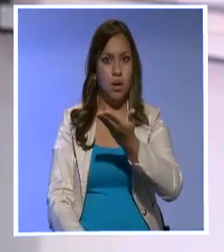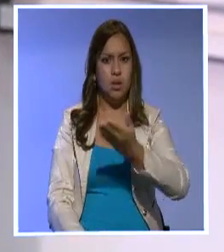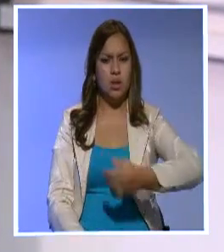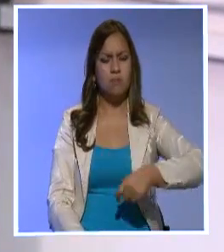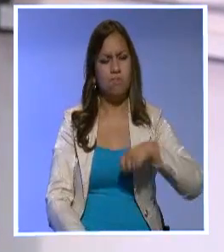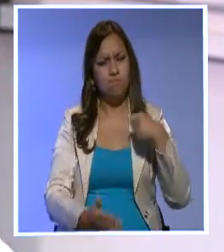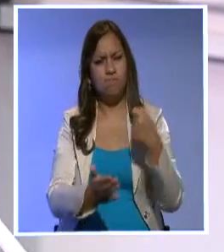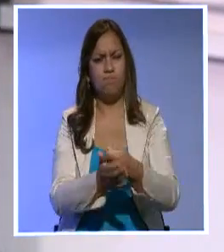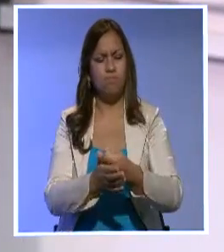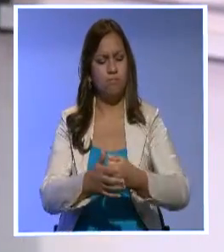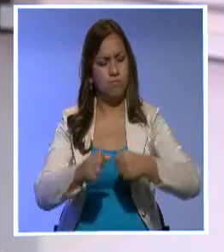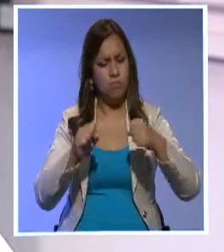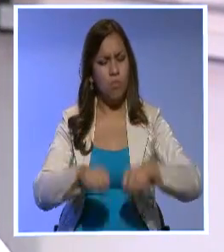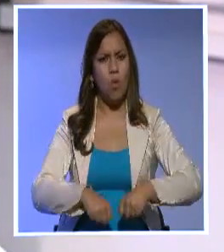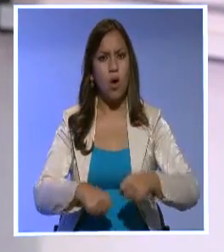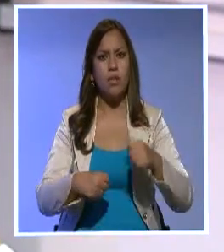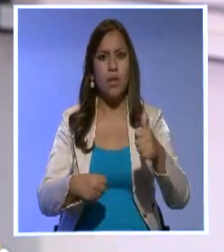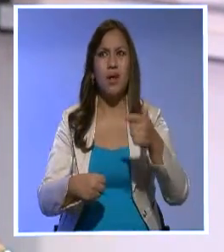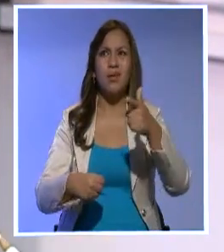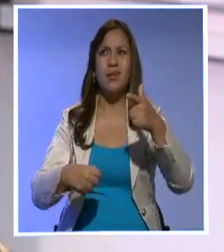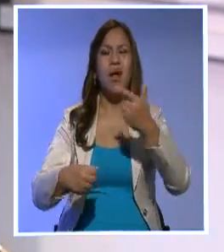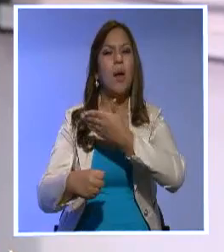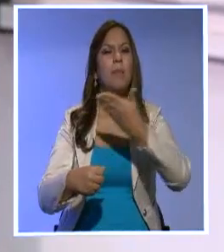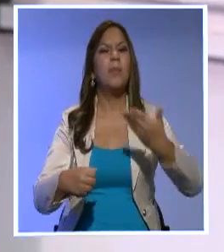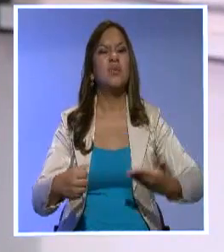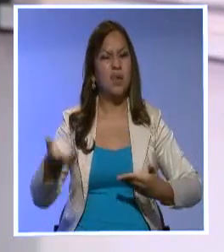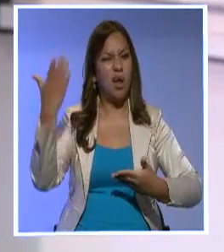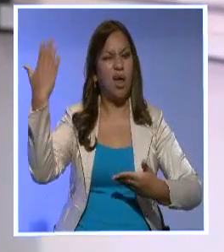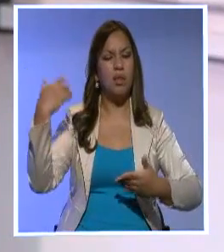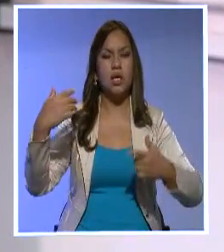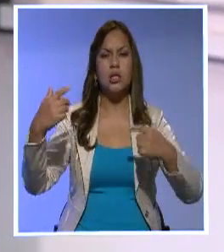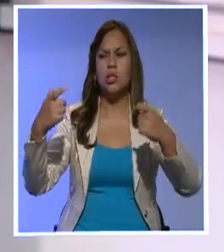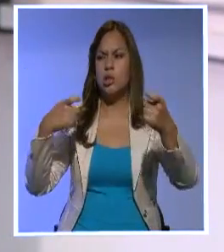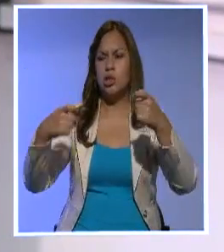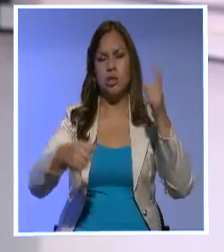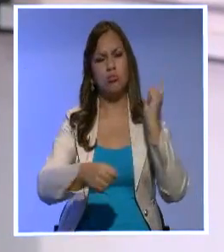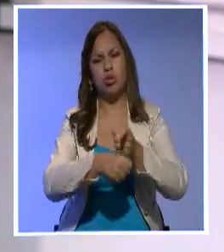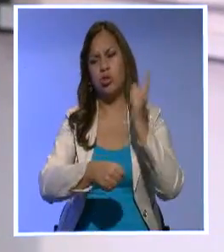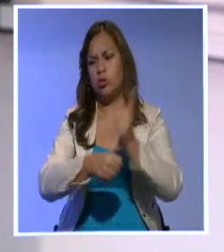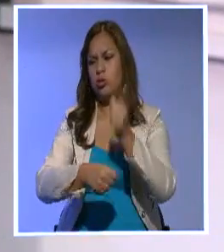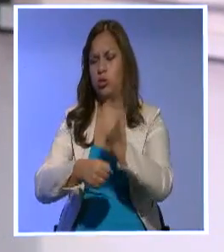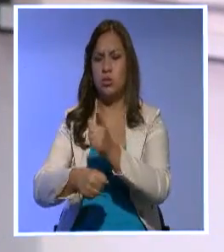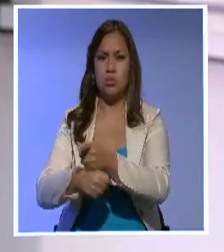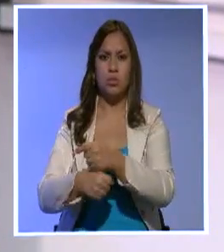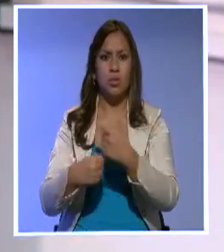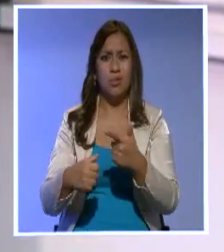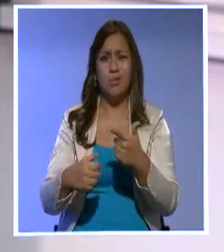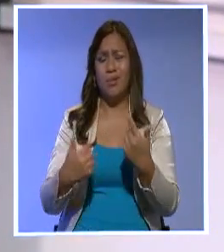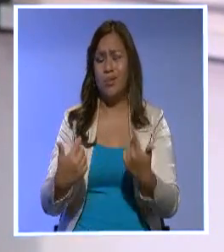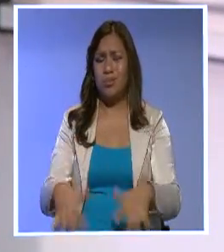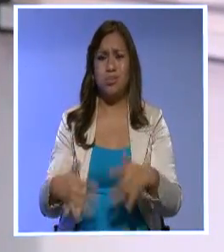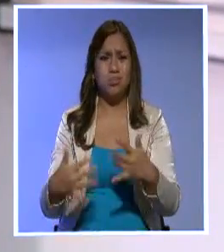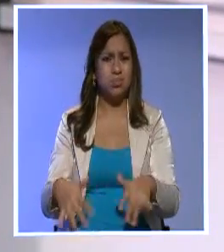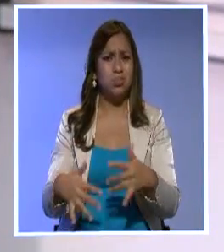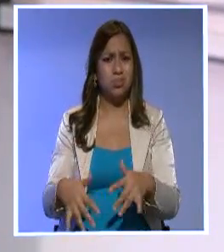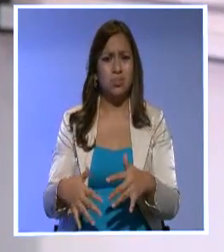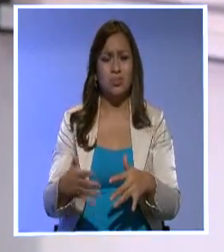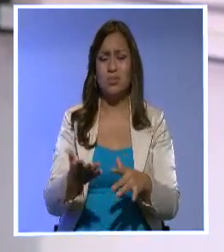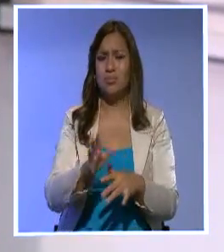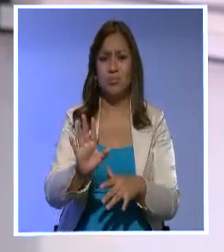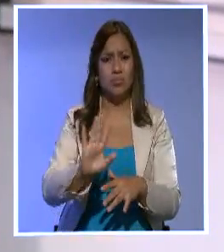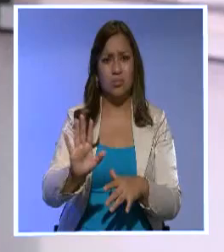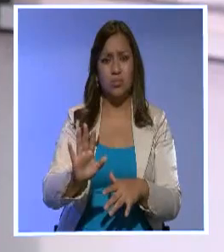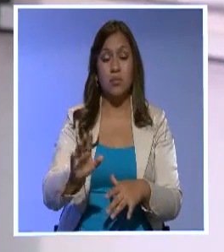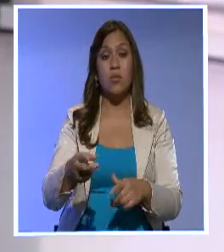apuesta para terminar con un régimen dictatorial devastador como estaba haciendo en la en la isla sino